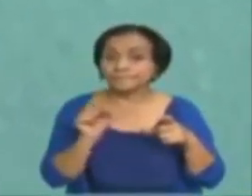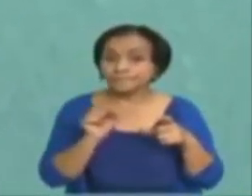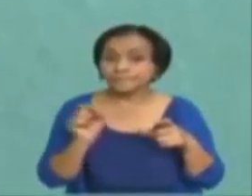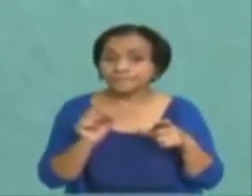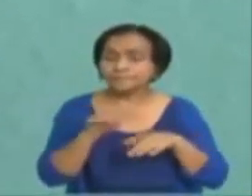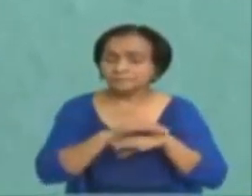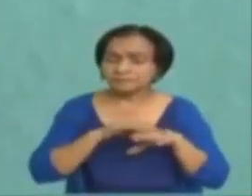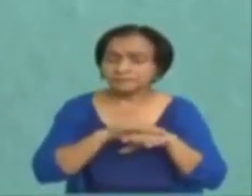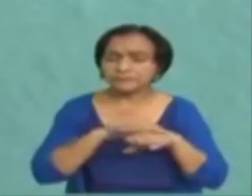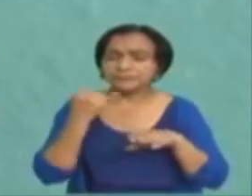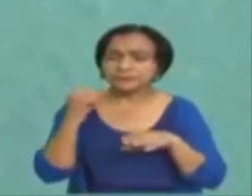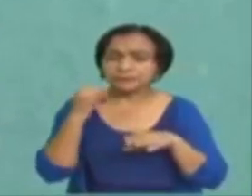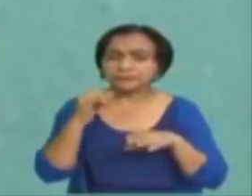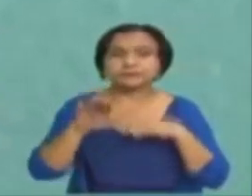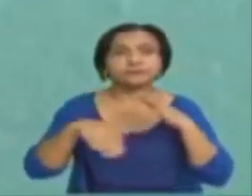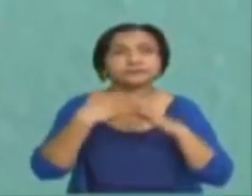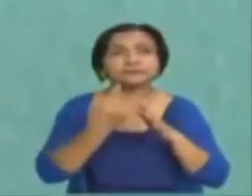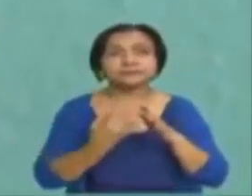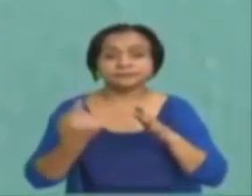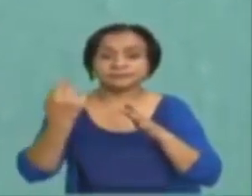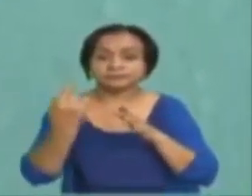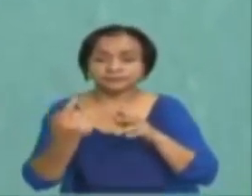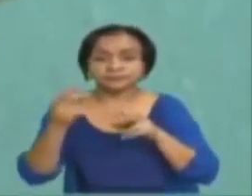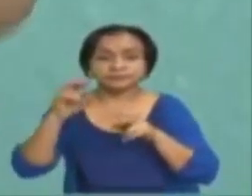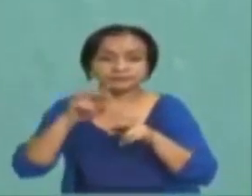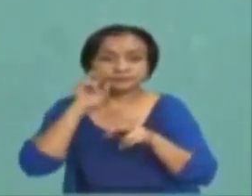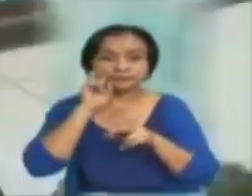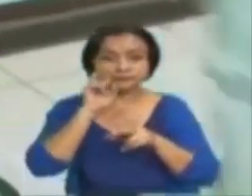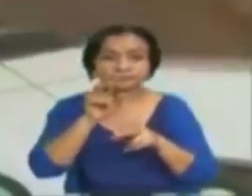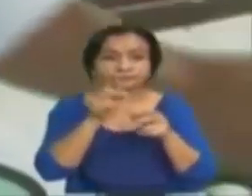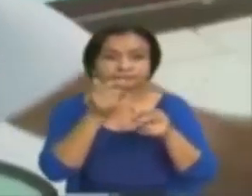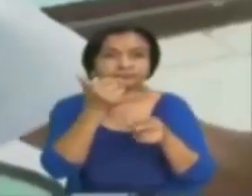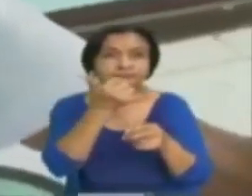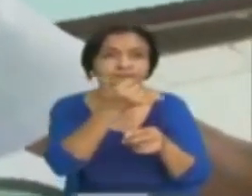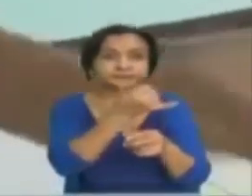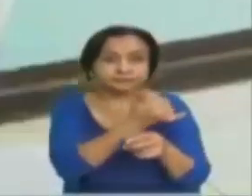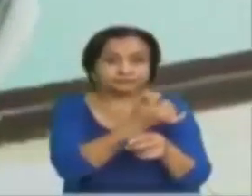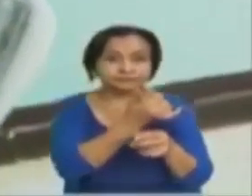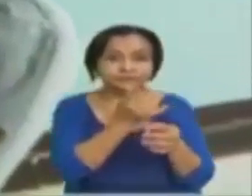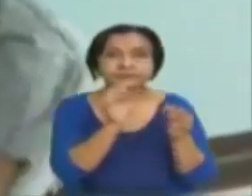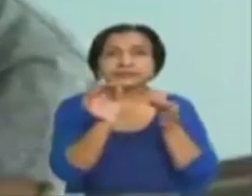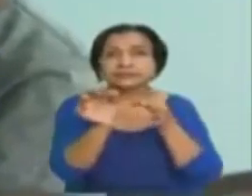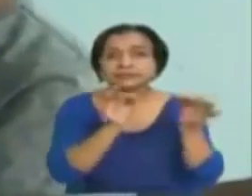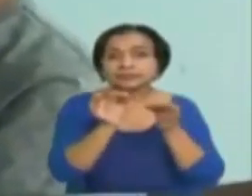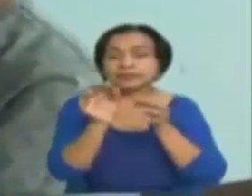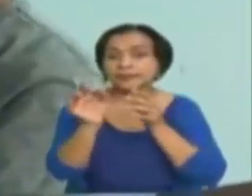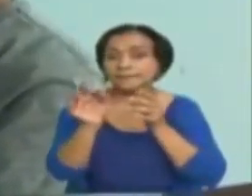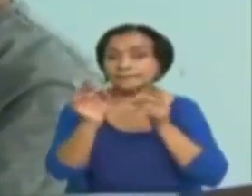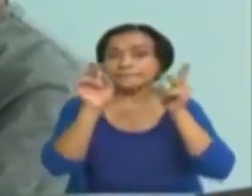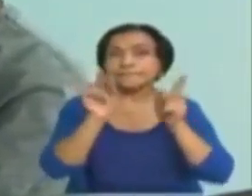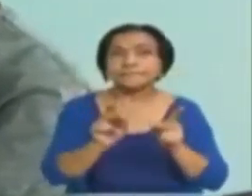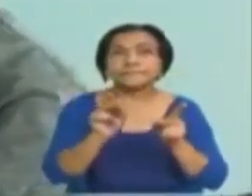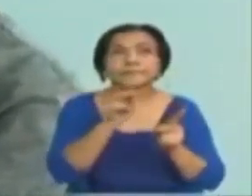primario tomás borge chinandega silais y luego pasamos para el martes 11 que estaremos